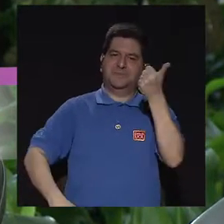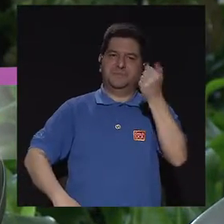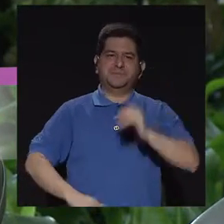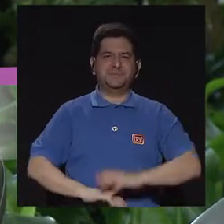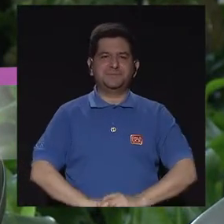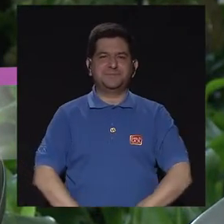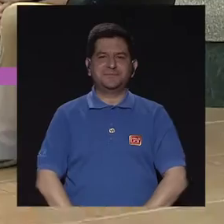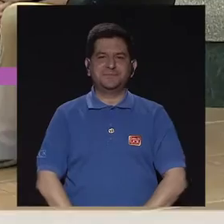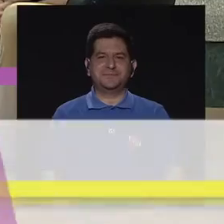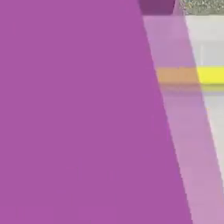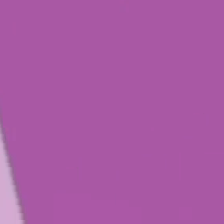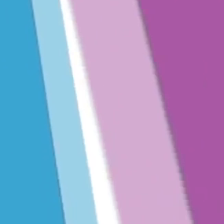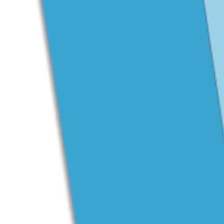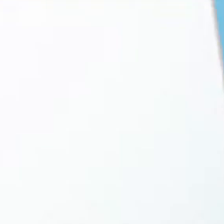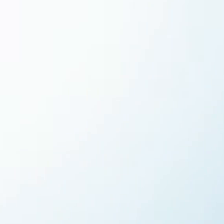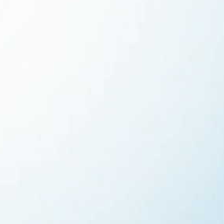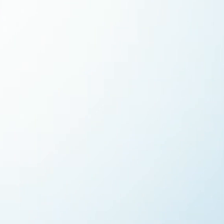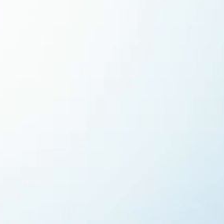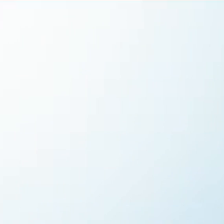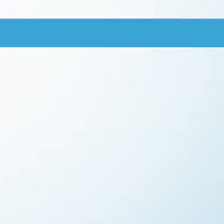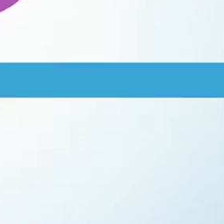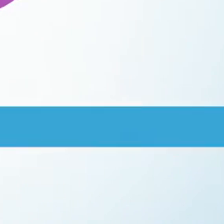Mejor.